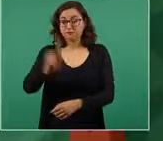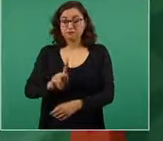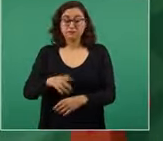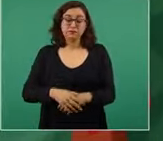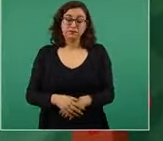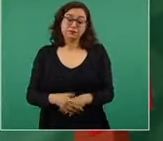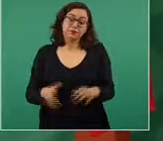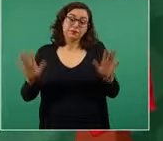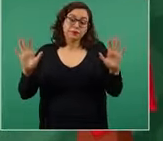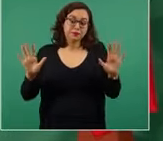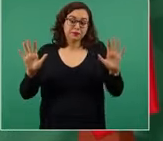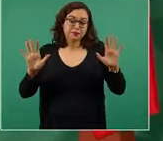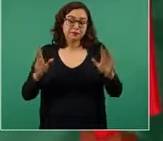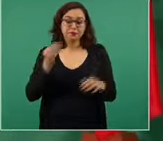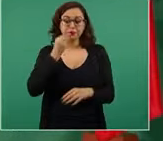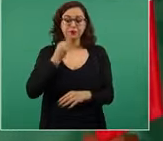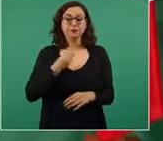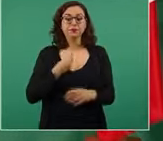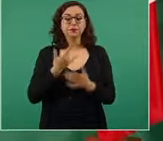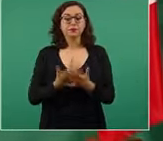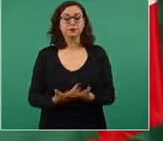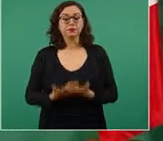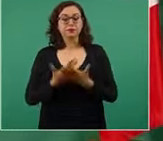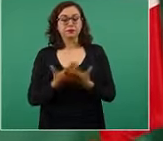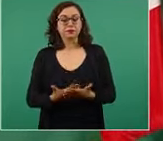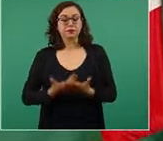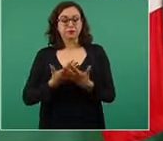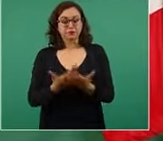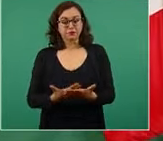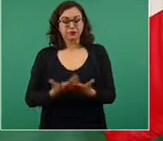Pero, en fin, vamos a esperar. No vamos a